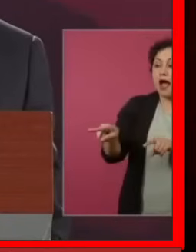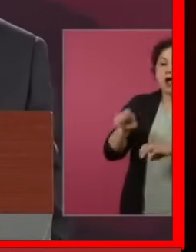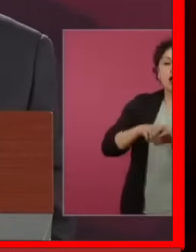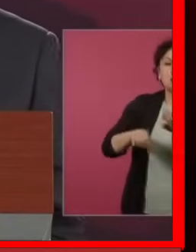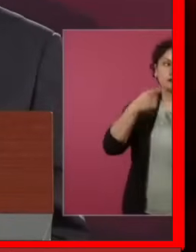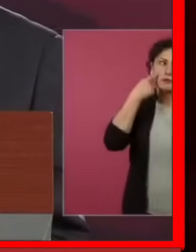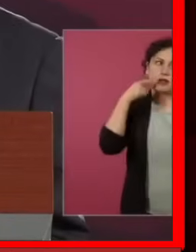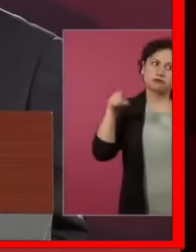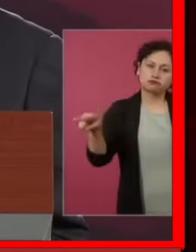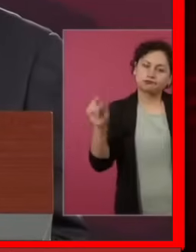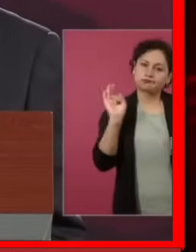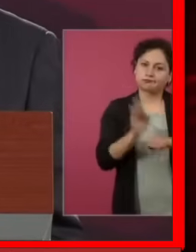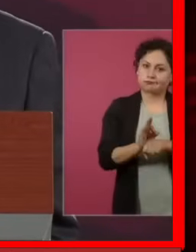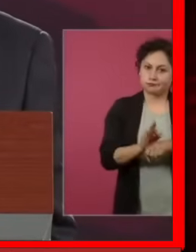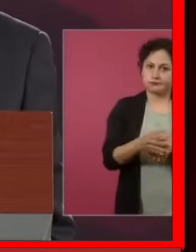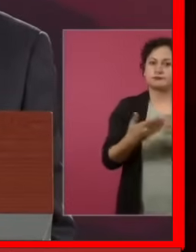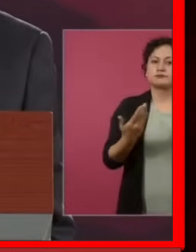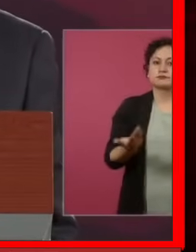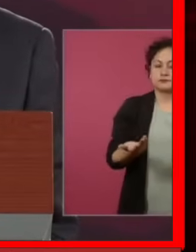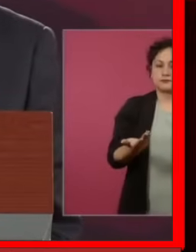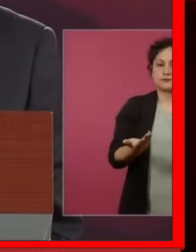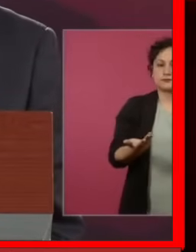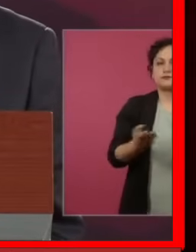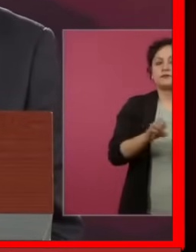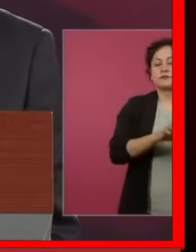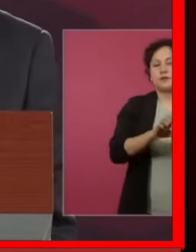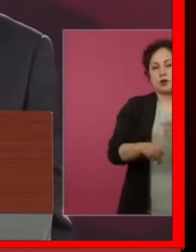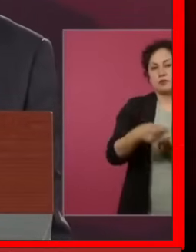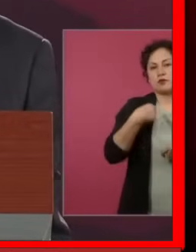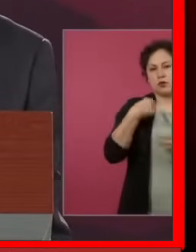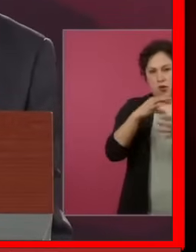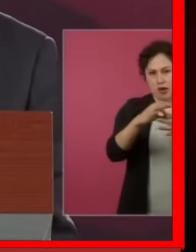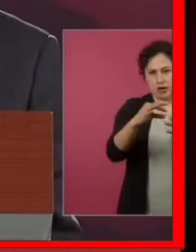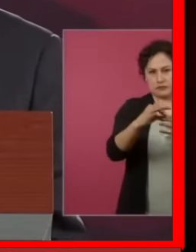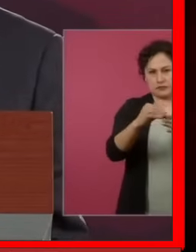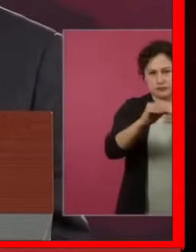aprovecho también para que se conozca,